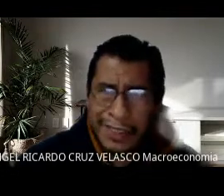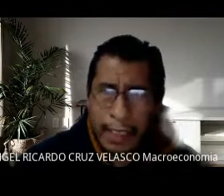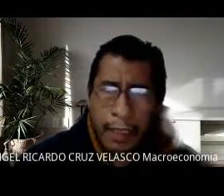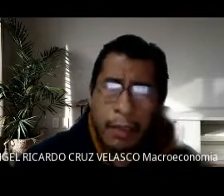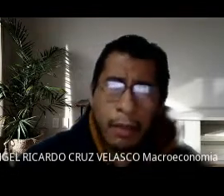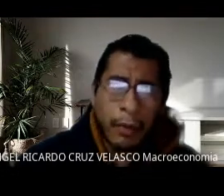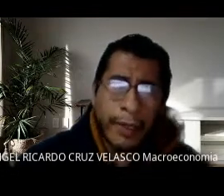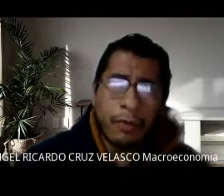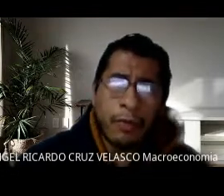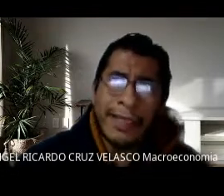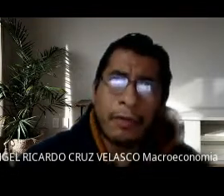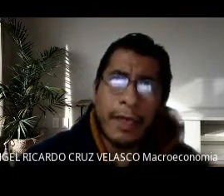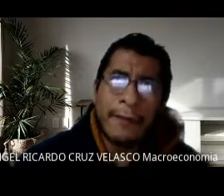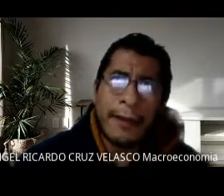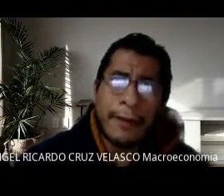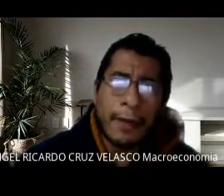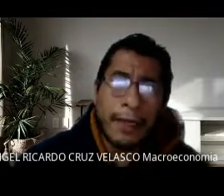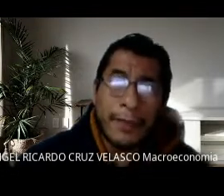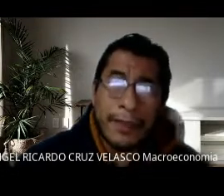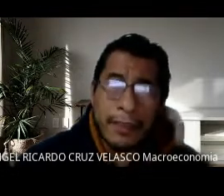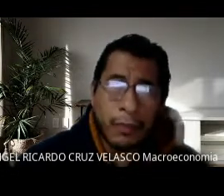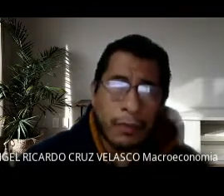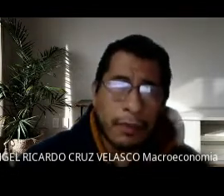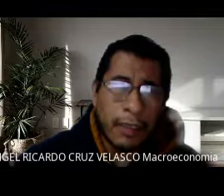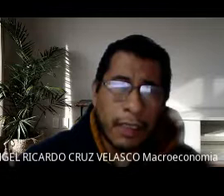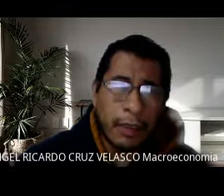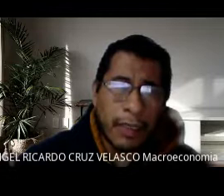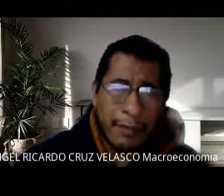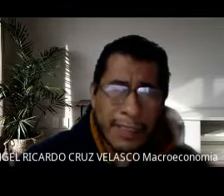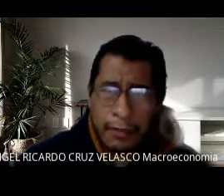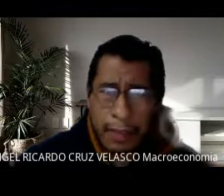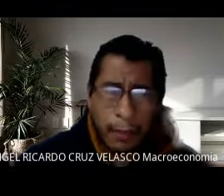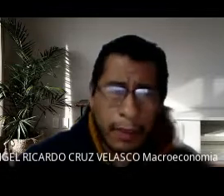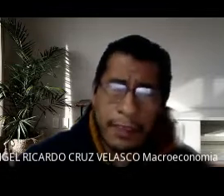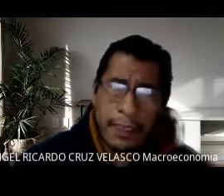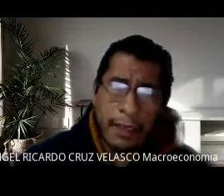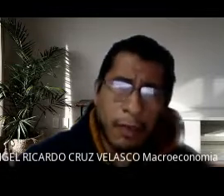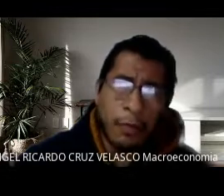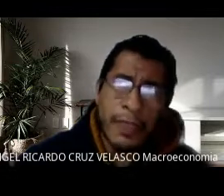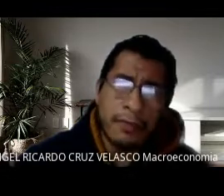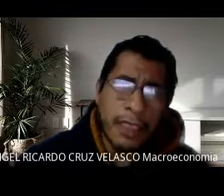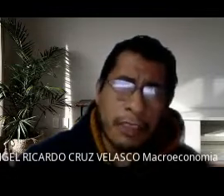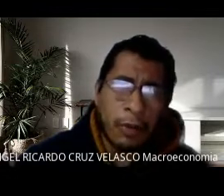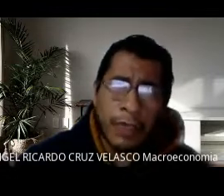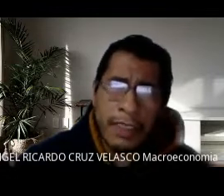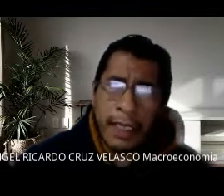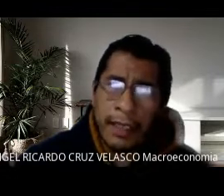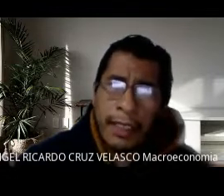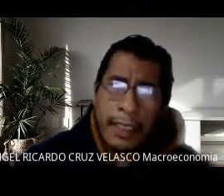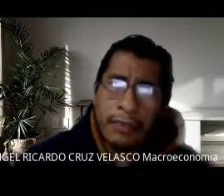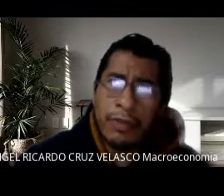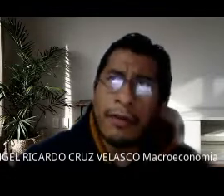es de extrañar, porque él nunca dijo que iba a acabar con el capitalismo y jamás dijo tampoco que iba a hacer de México un país socialista y